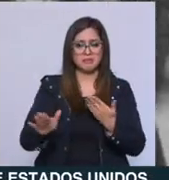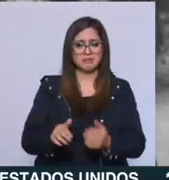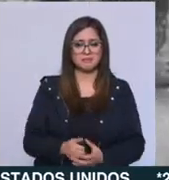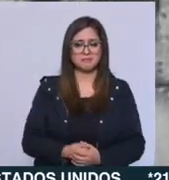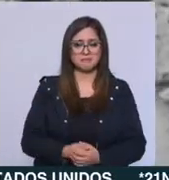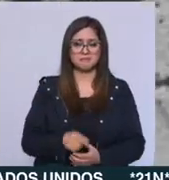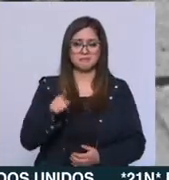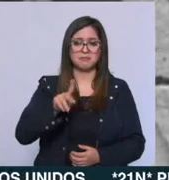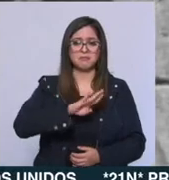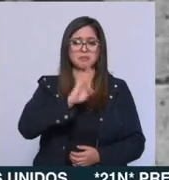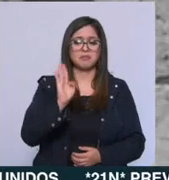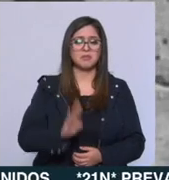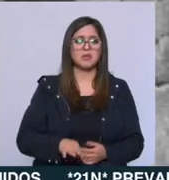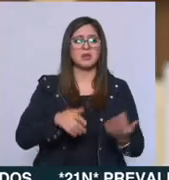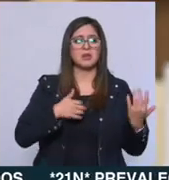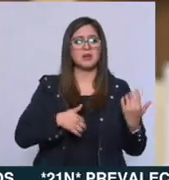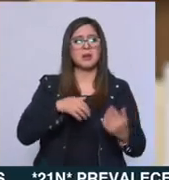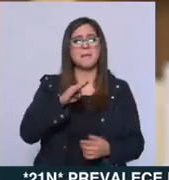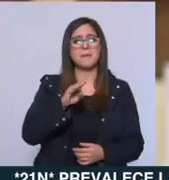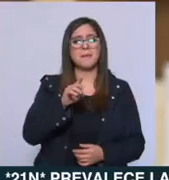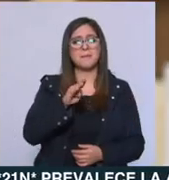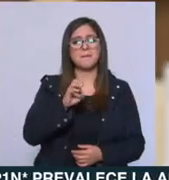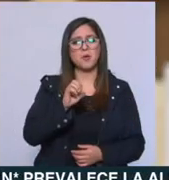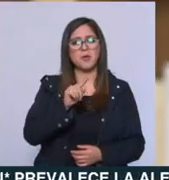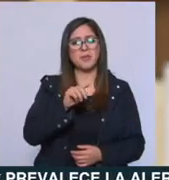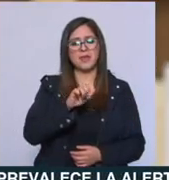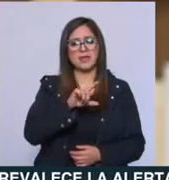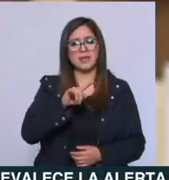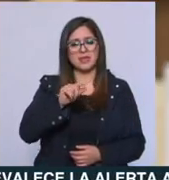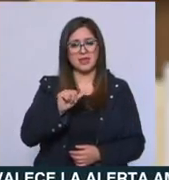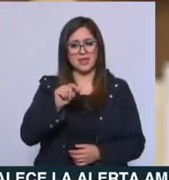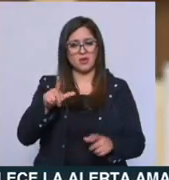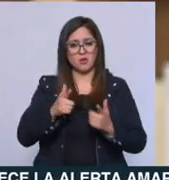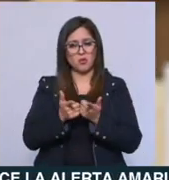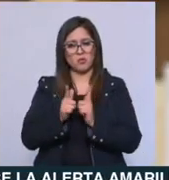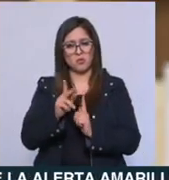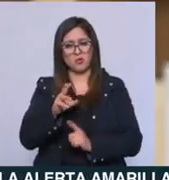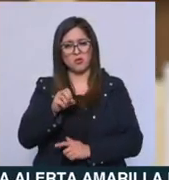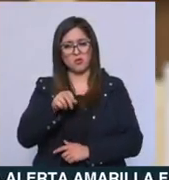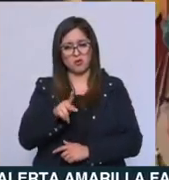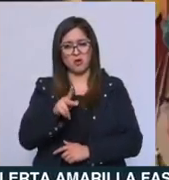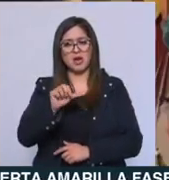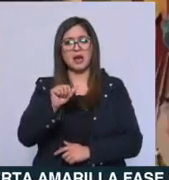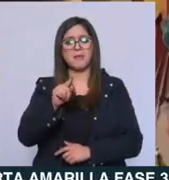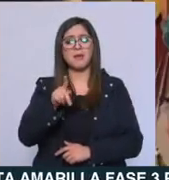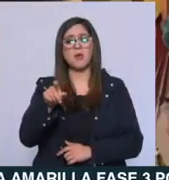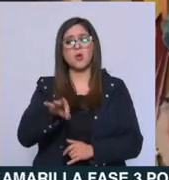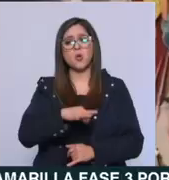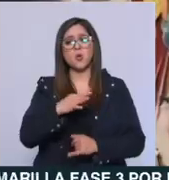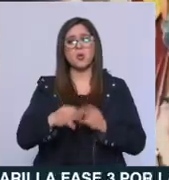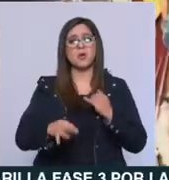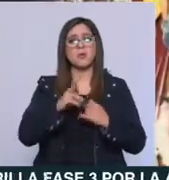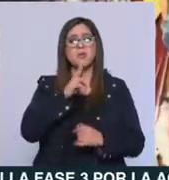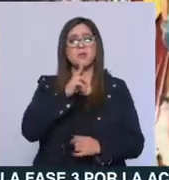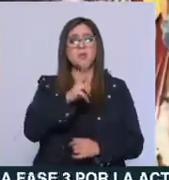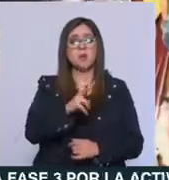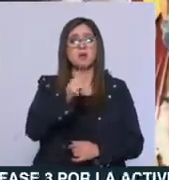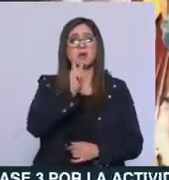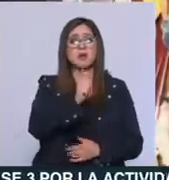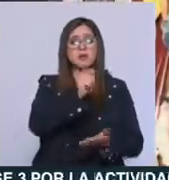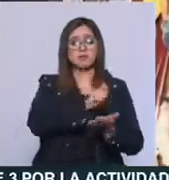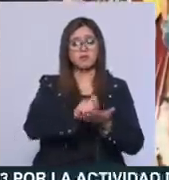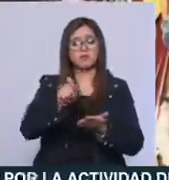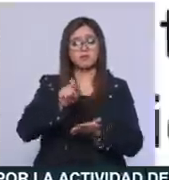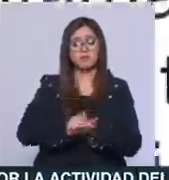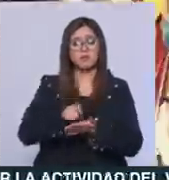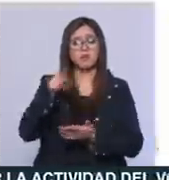Tras la muerte del bajista y fundador del grupo de rock Botellita de Jerez, Armando Vega Gil, se dio a conocer el último audio del también escritor en el cual se le escucha